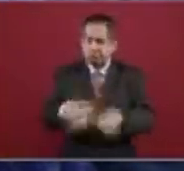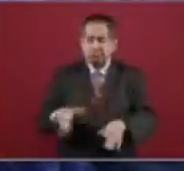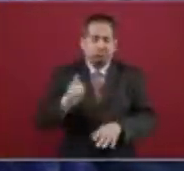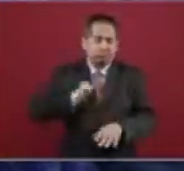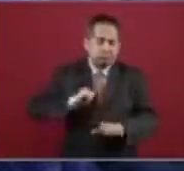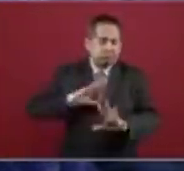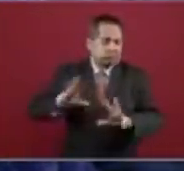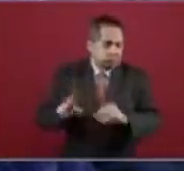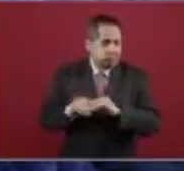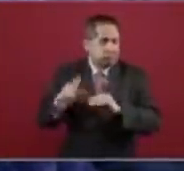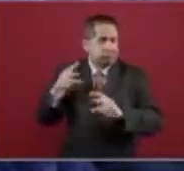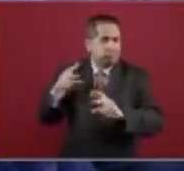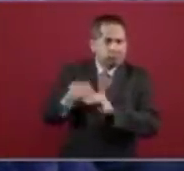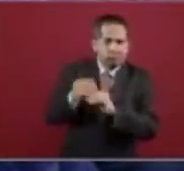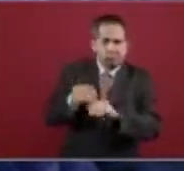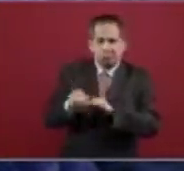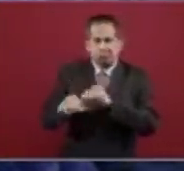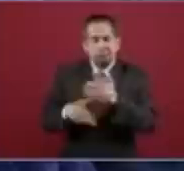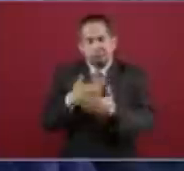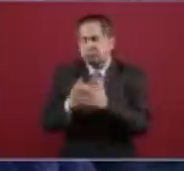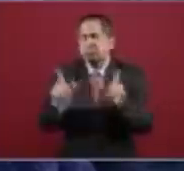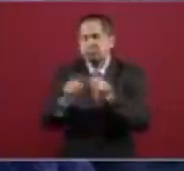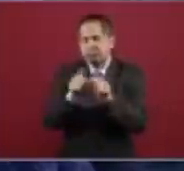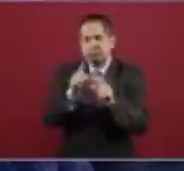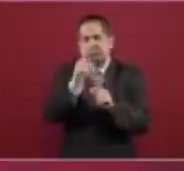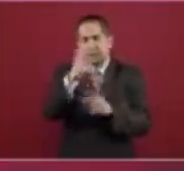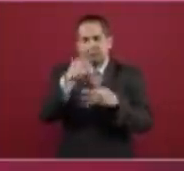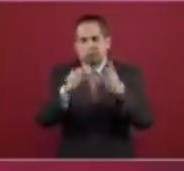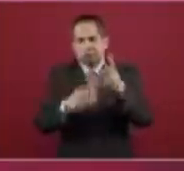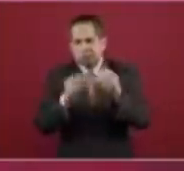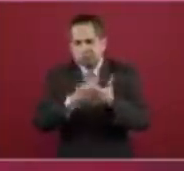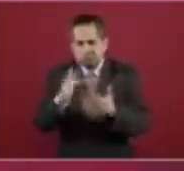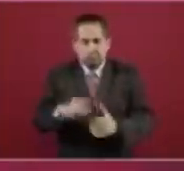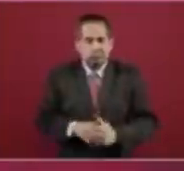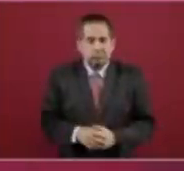de servicio al país. Presidente, son los 4 puntos. Muy bien.